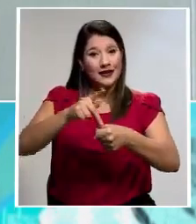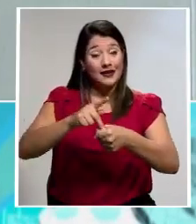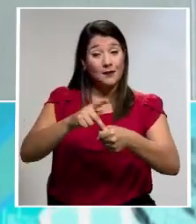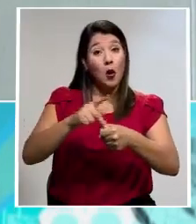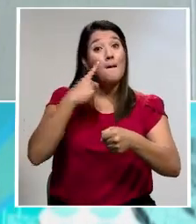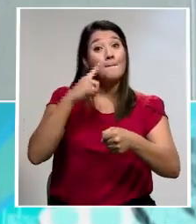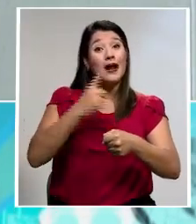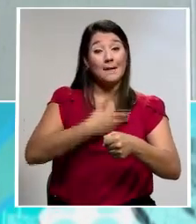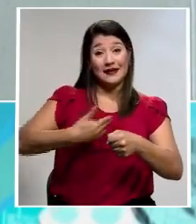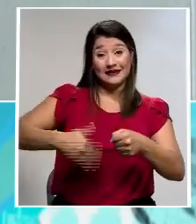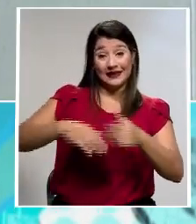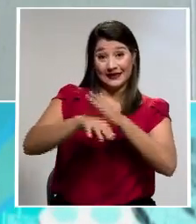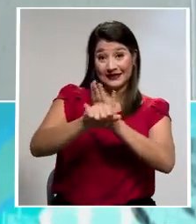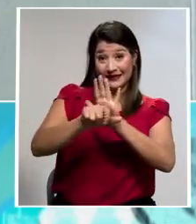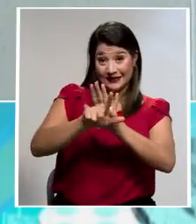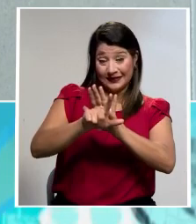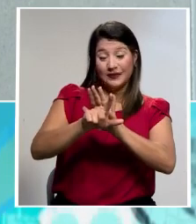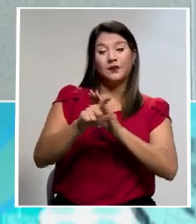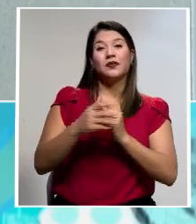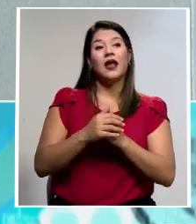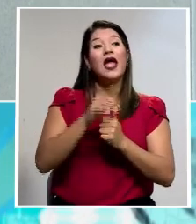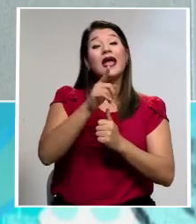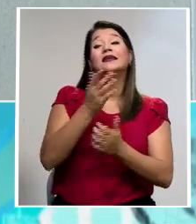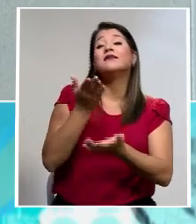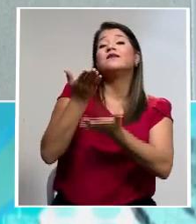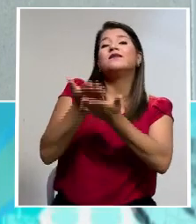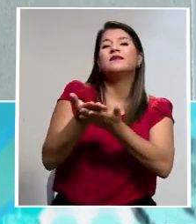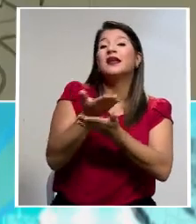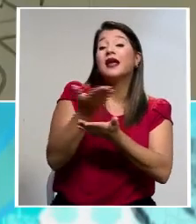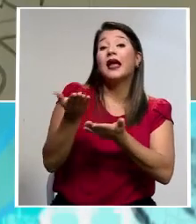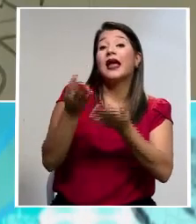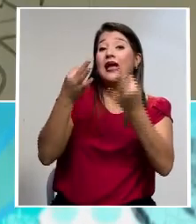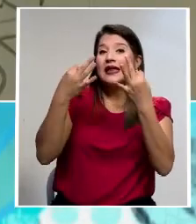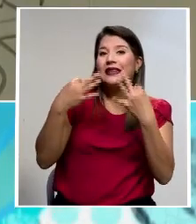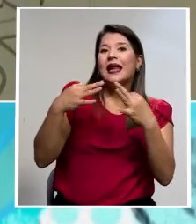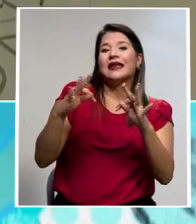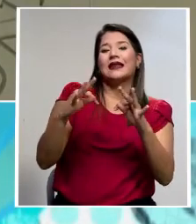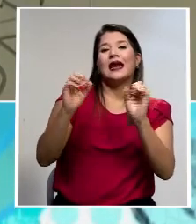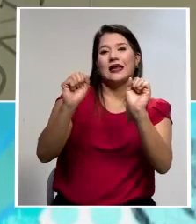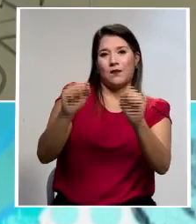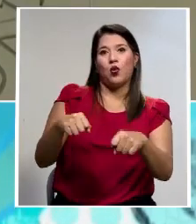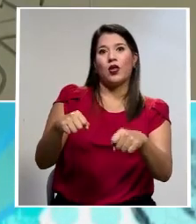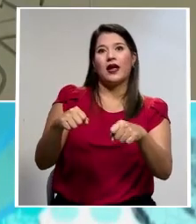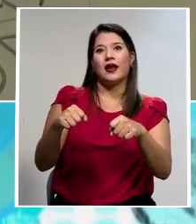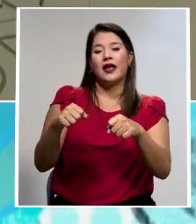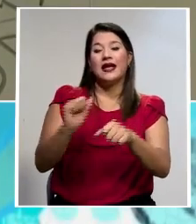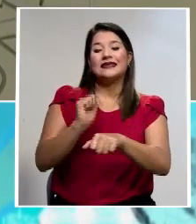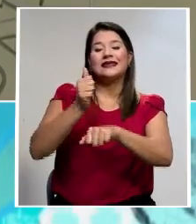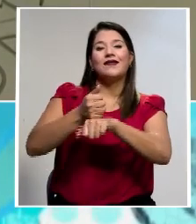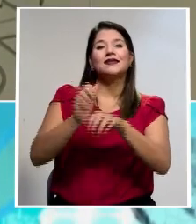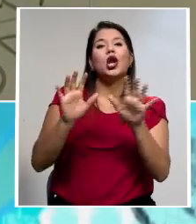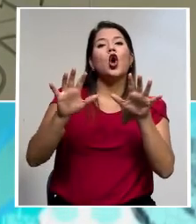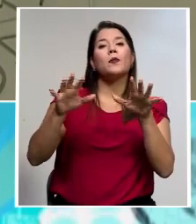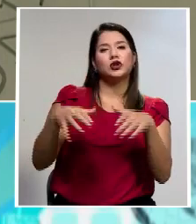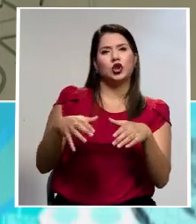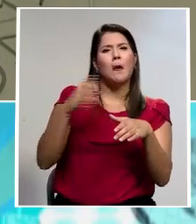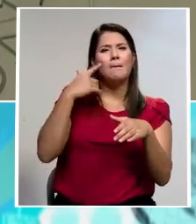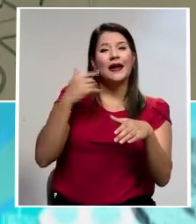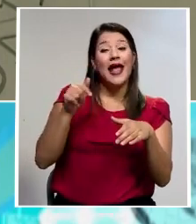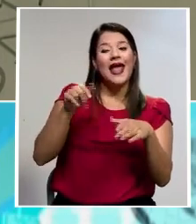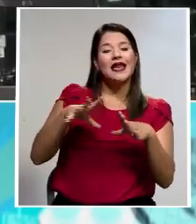una comisión para unificar todos los proyectos de esta agenda con el Fondo Monetario Internacional en esta misma,